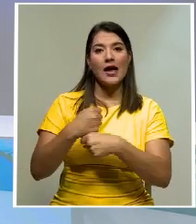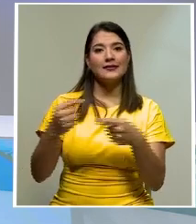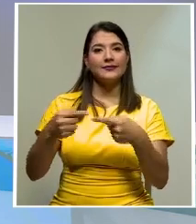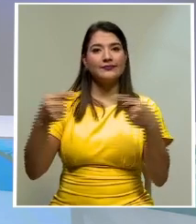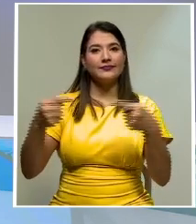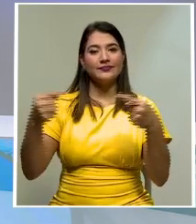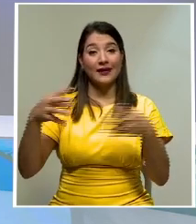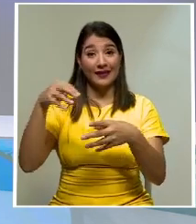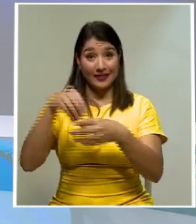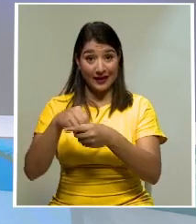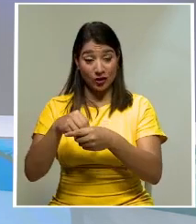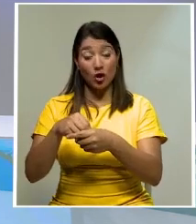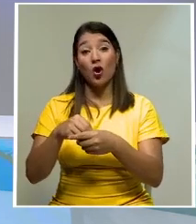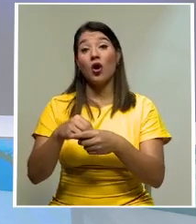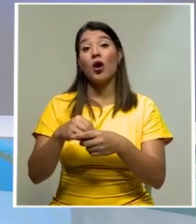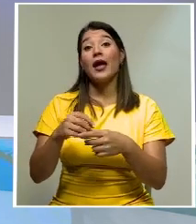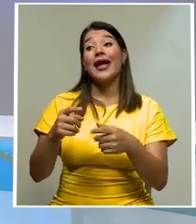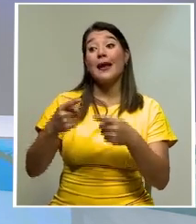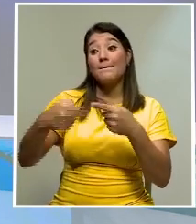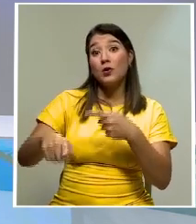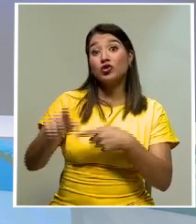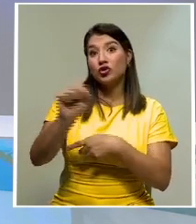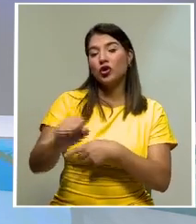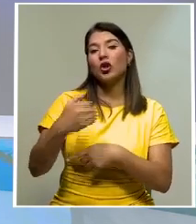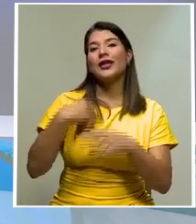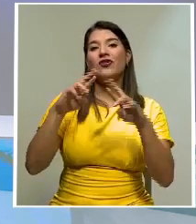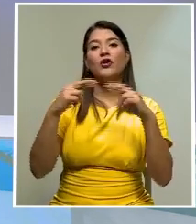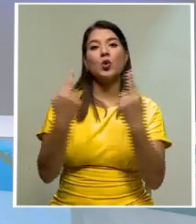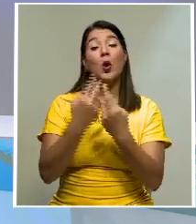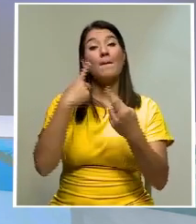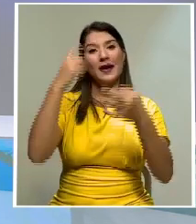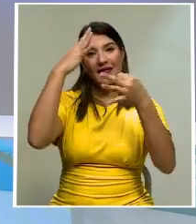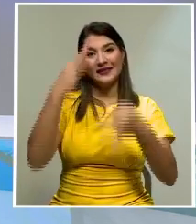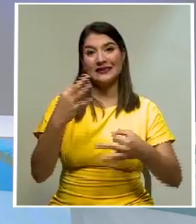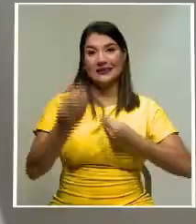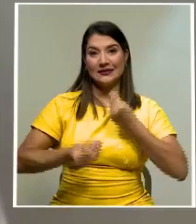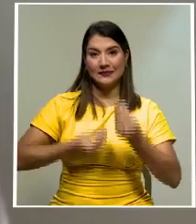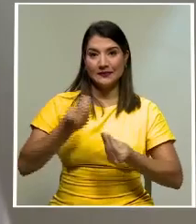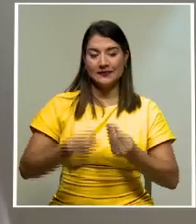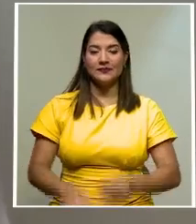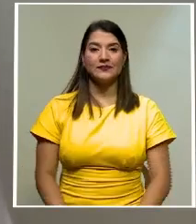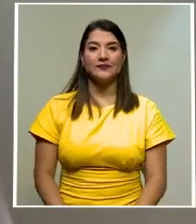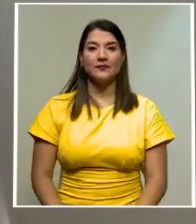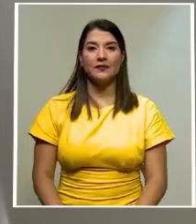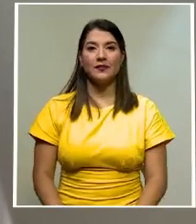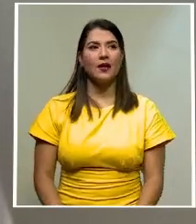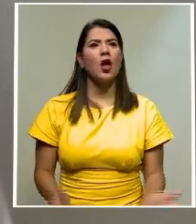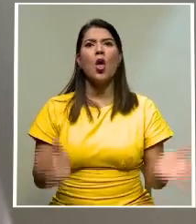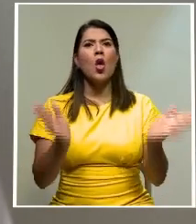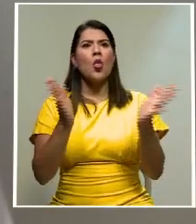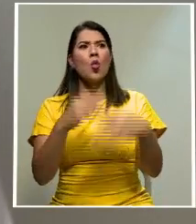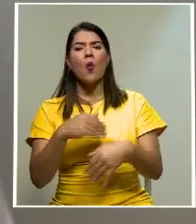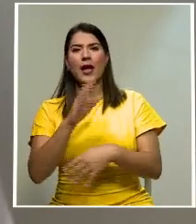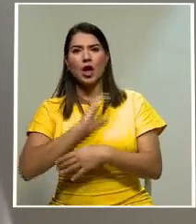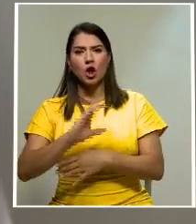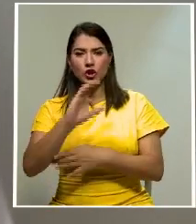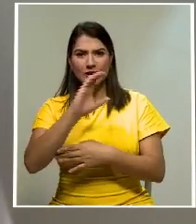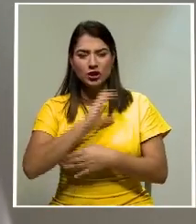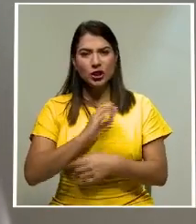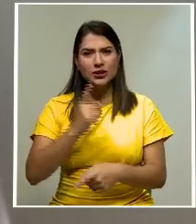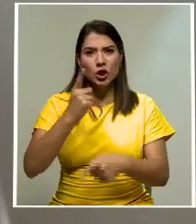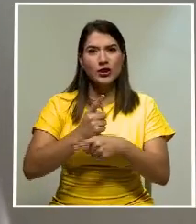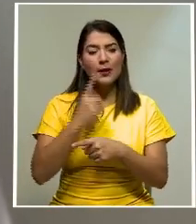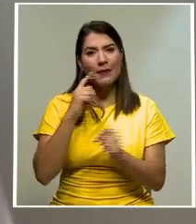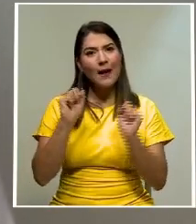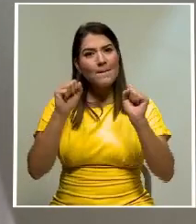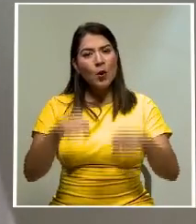de su proceso electoral interno este sábado 15 de mayo. No existen las condiciones propicias para